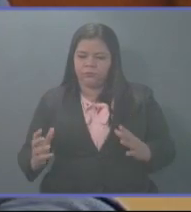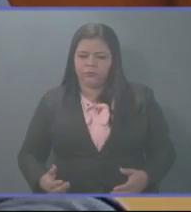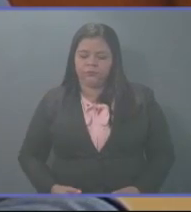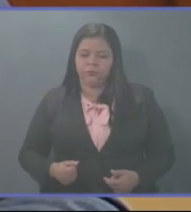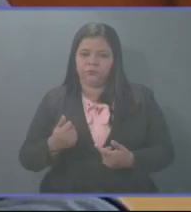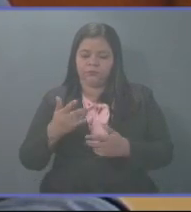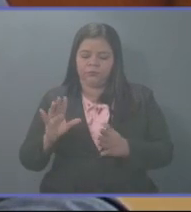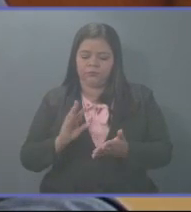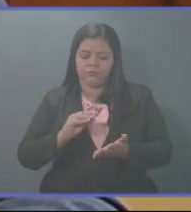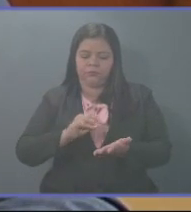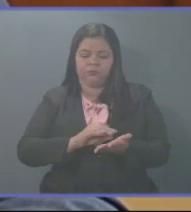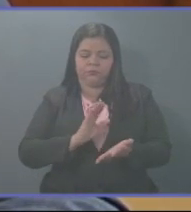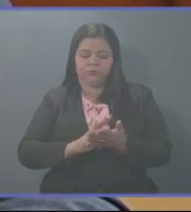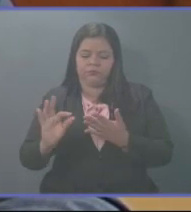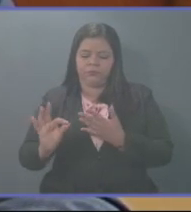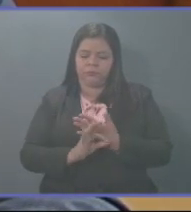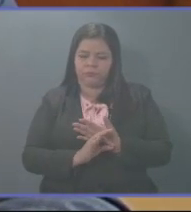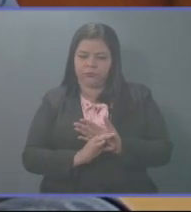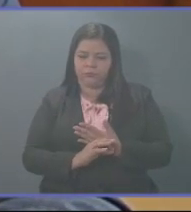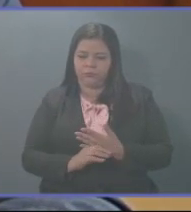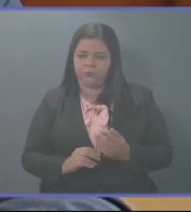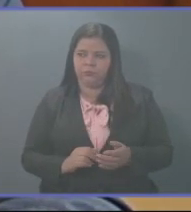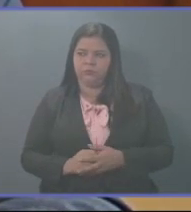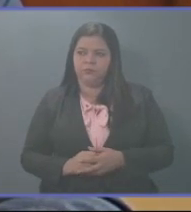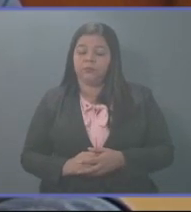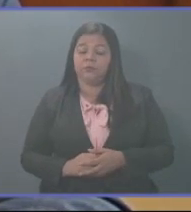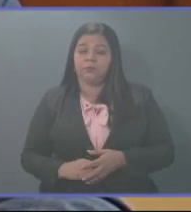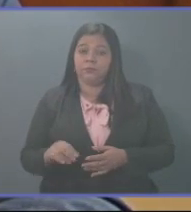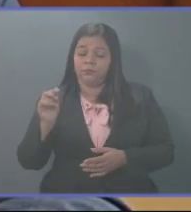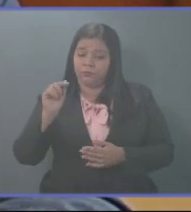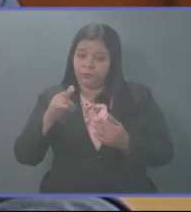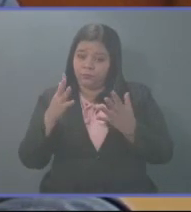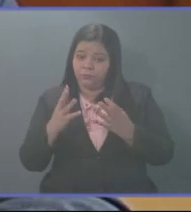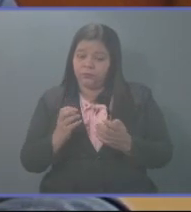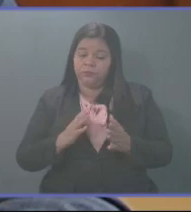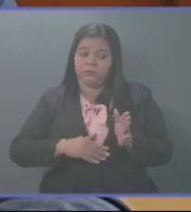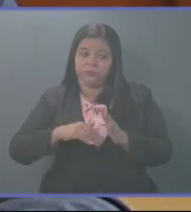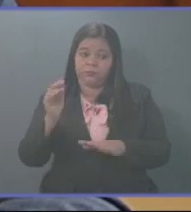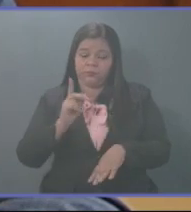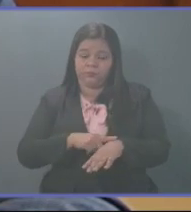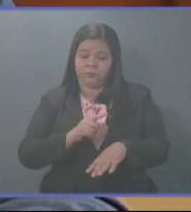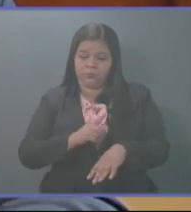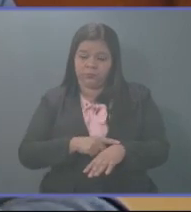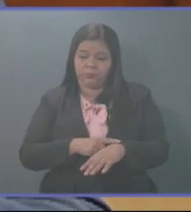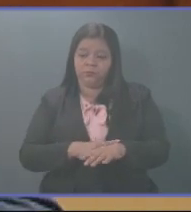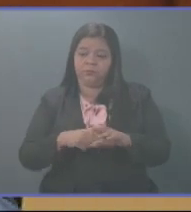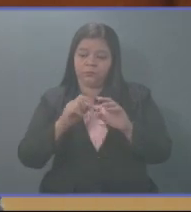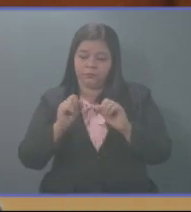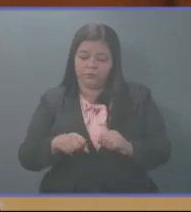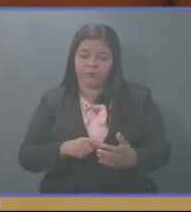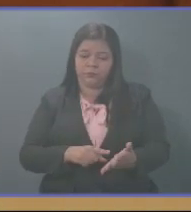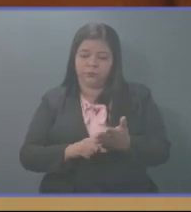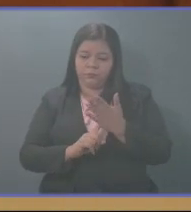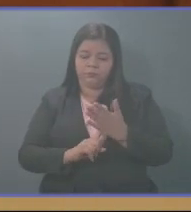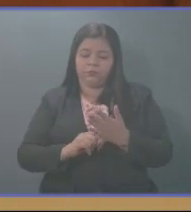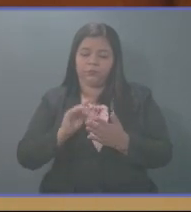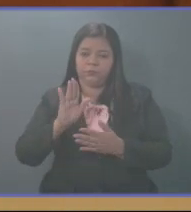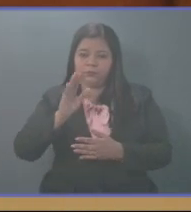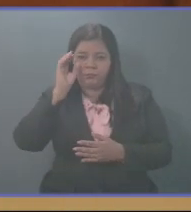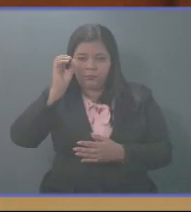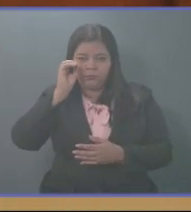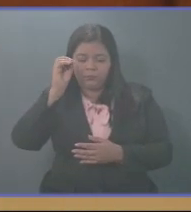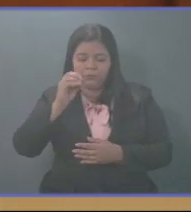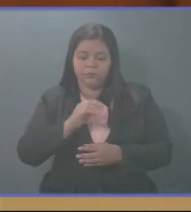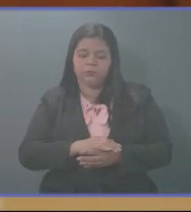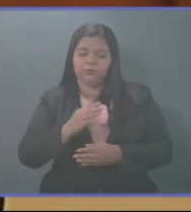que se encontraba en discusión, por lo que solicitaron tiempo para presentar sus observaciones